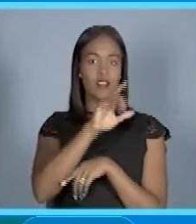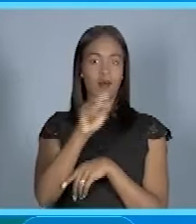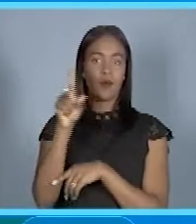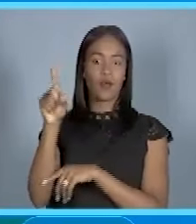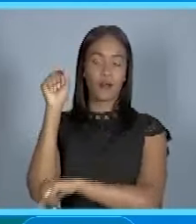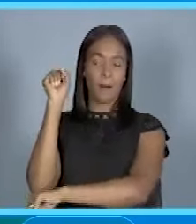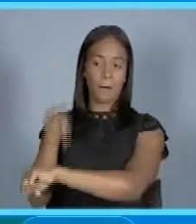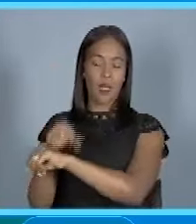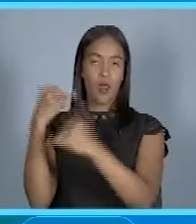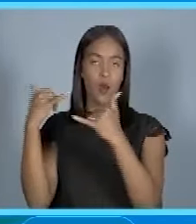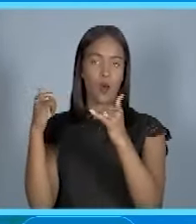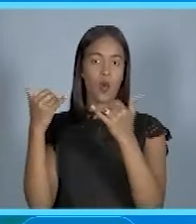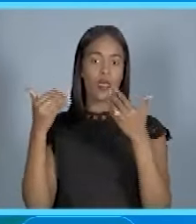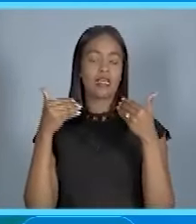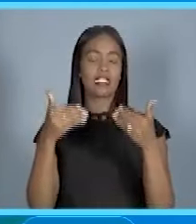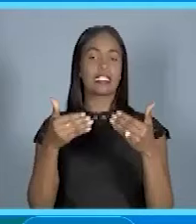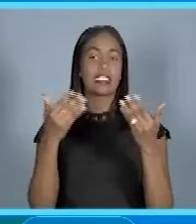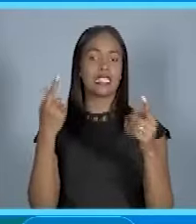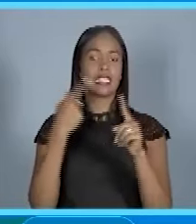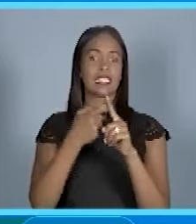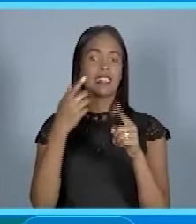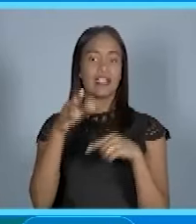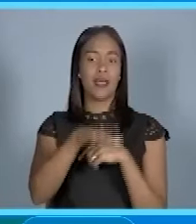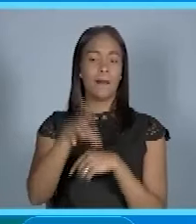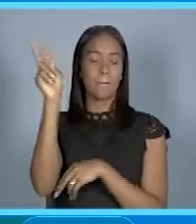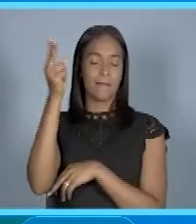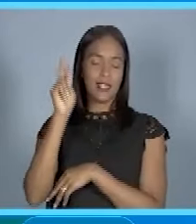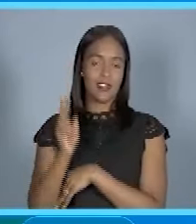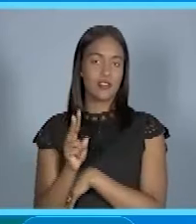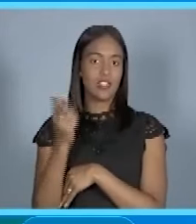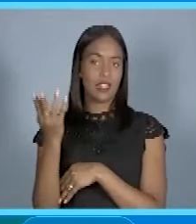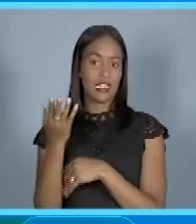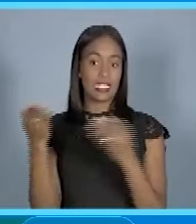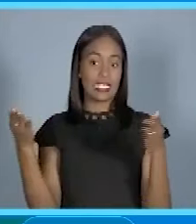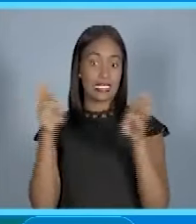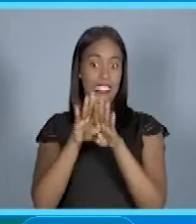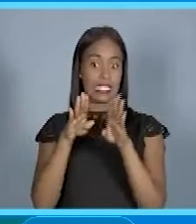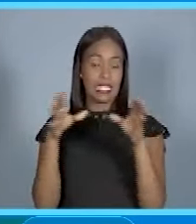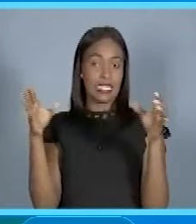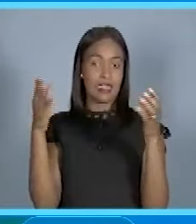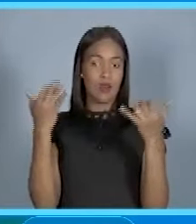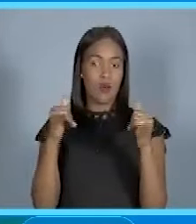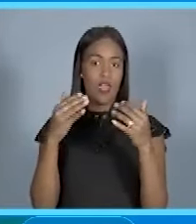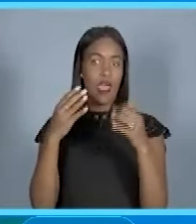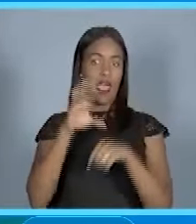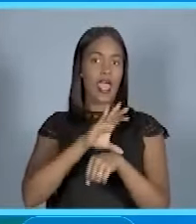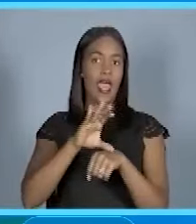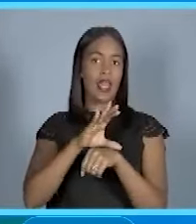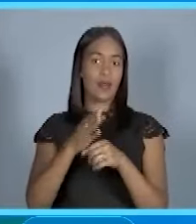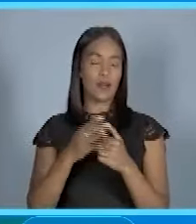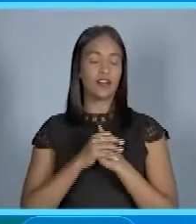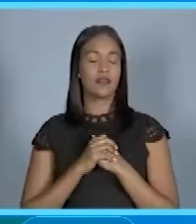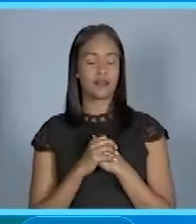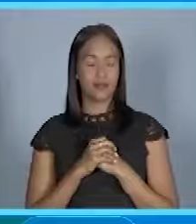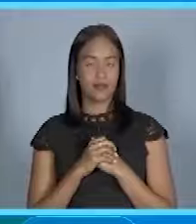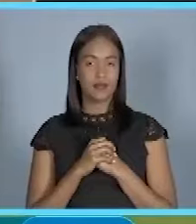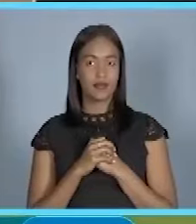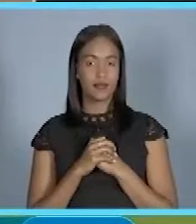un partido desarrollado en La Guaira, Venezuela, al cierre de la etapa regular de la Serie del Caribe. Marcos Nibar nos amplía.